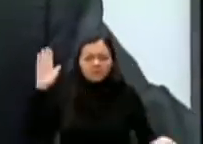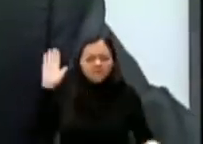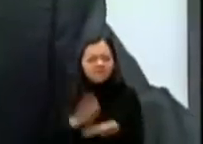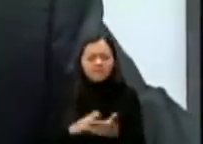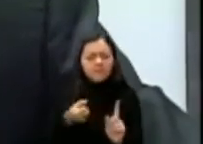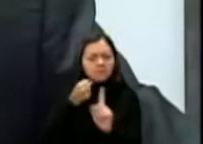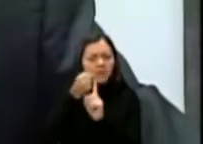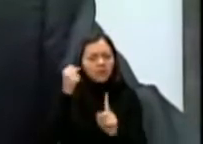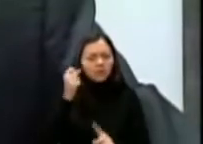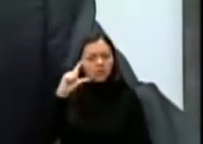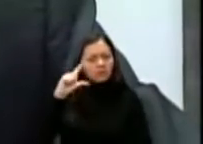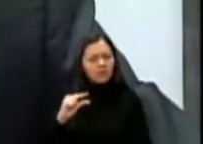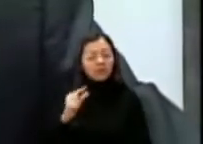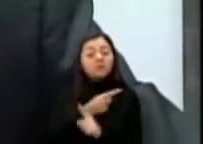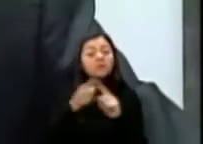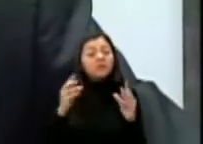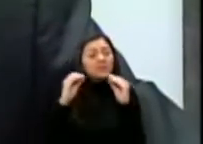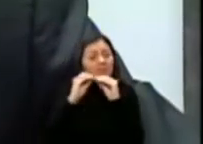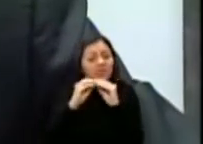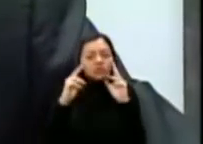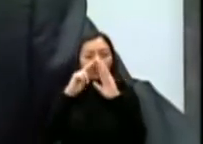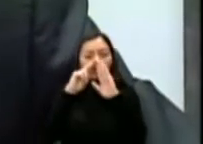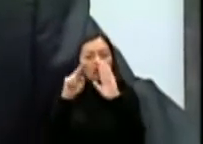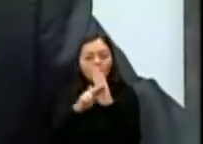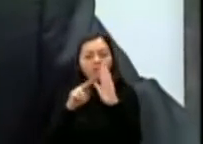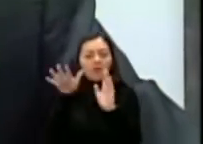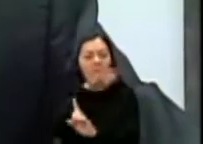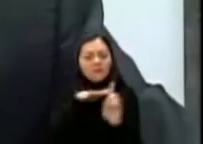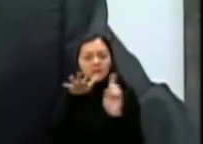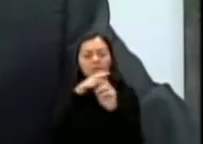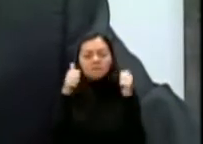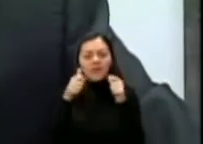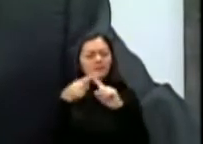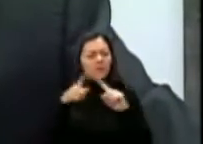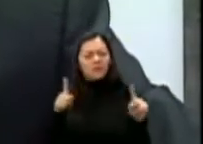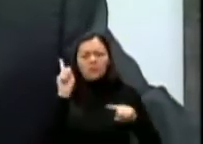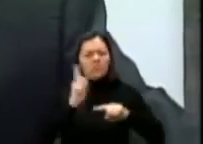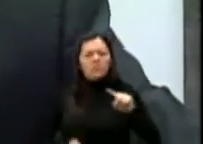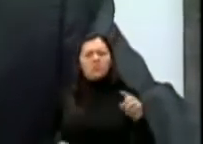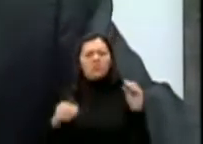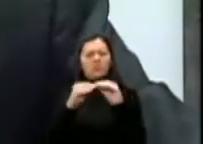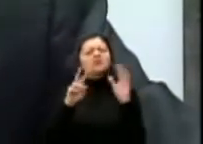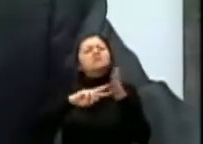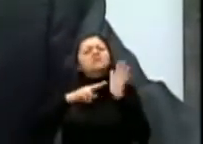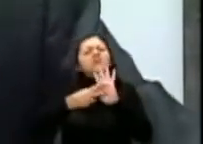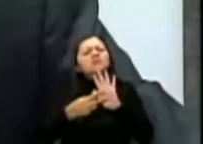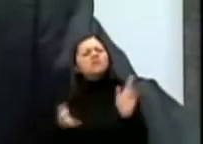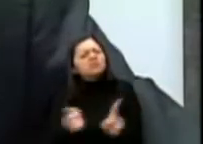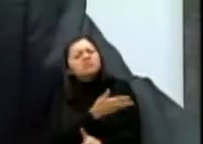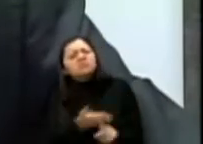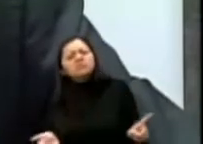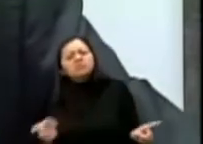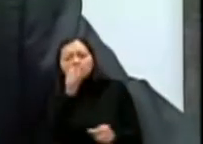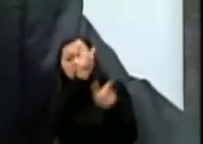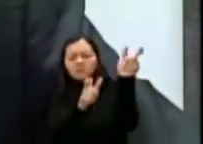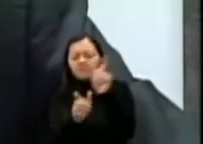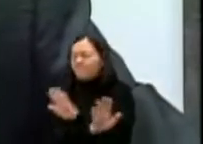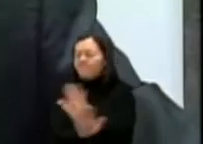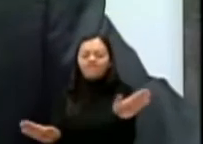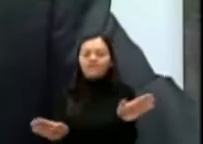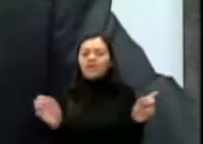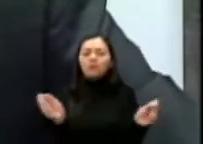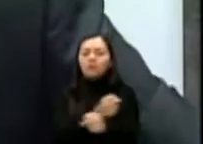que existe con las más altas normas ambientales que no podemos tratar de burlarnos del ciudadano masónico